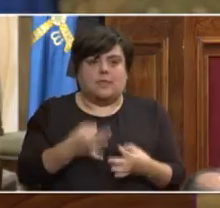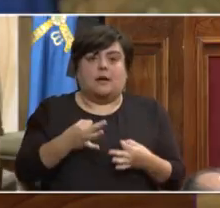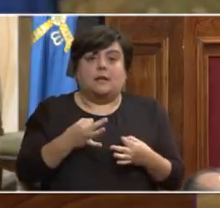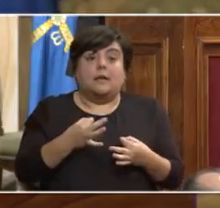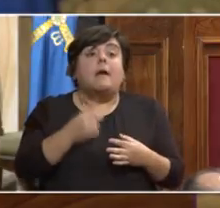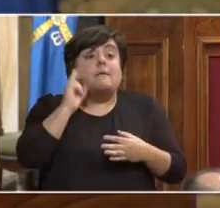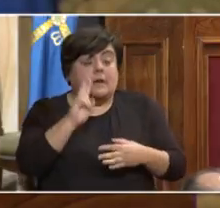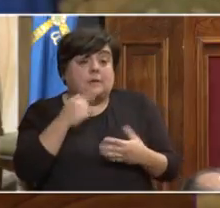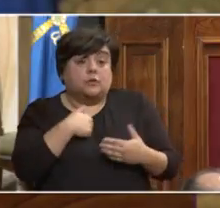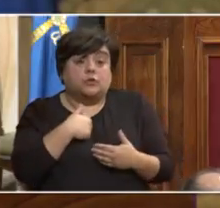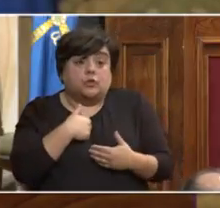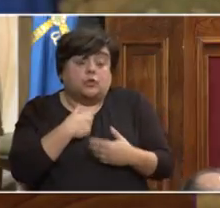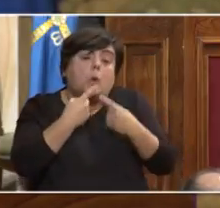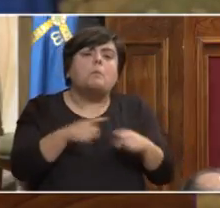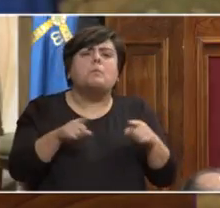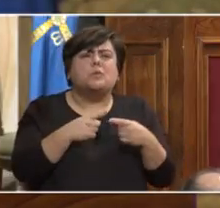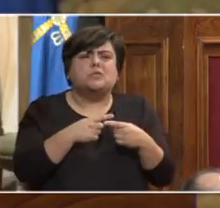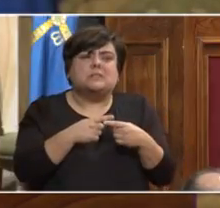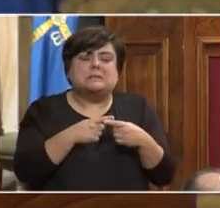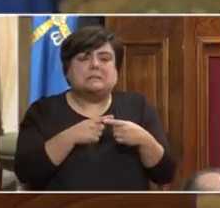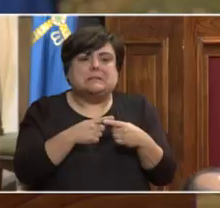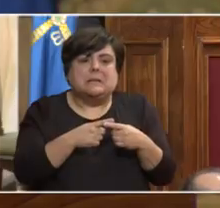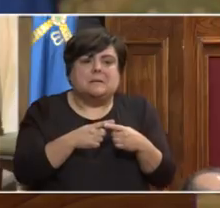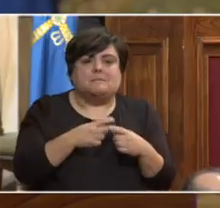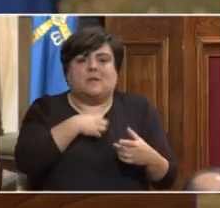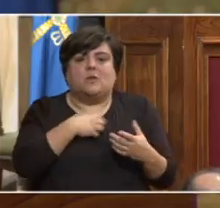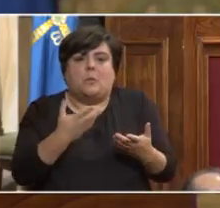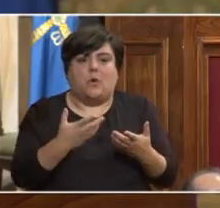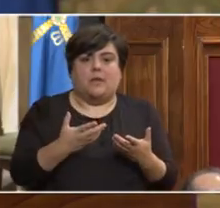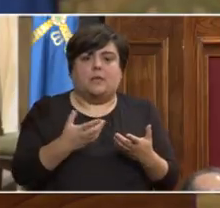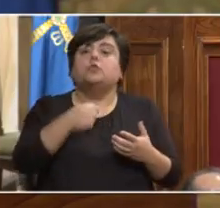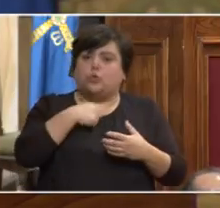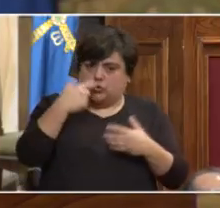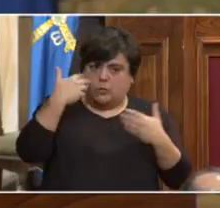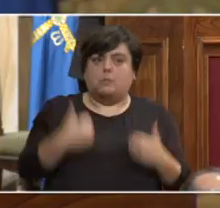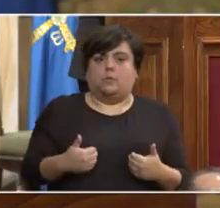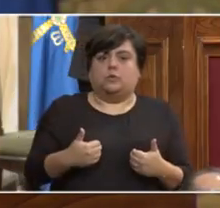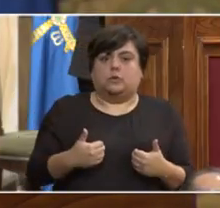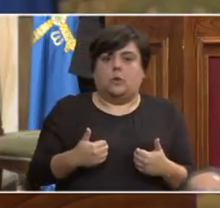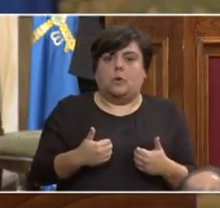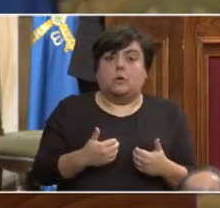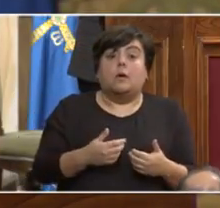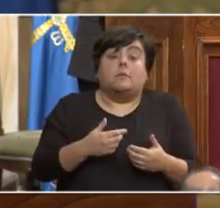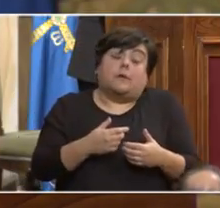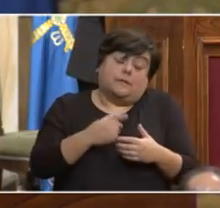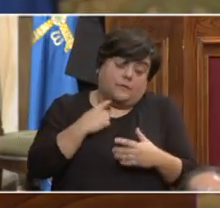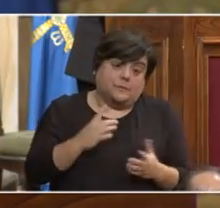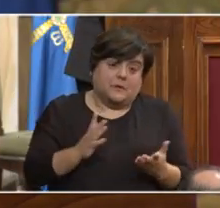Verán, muchos dicen que los musicólogos somos músicos frustrados. De ninguna manera. Yo soy un musicólogo.